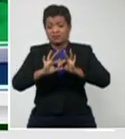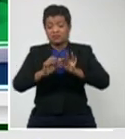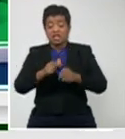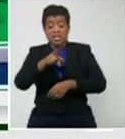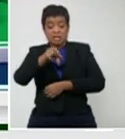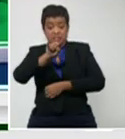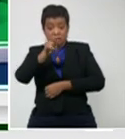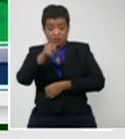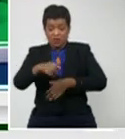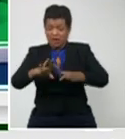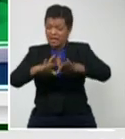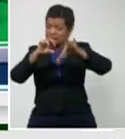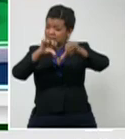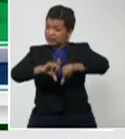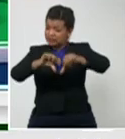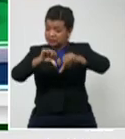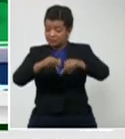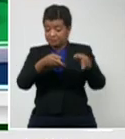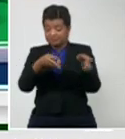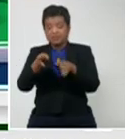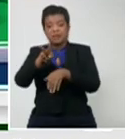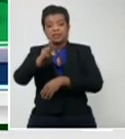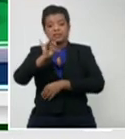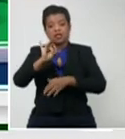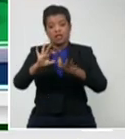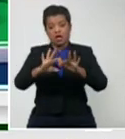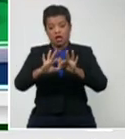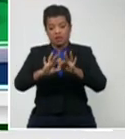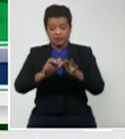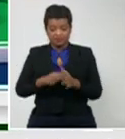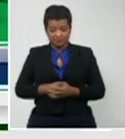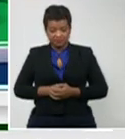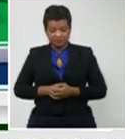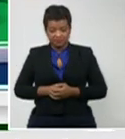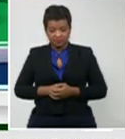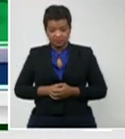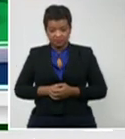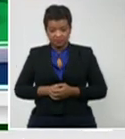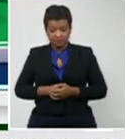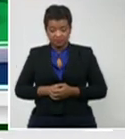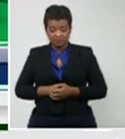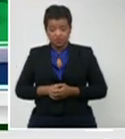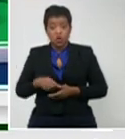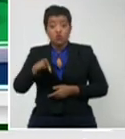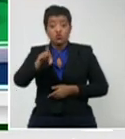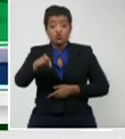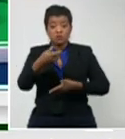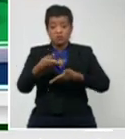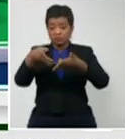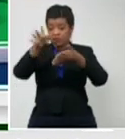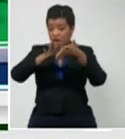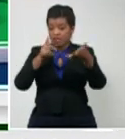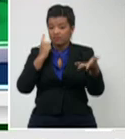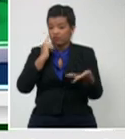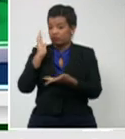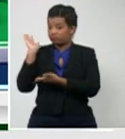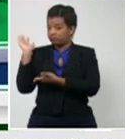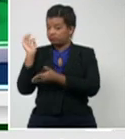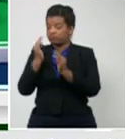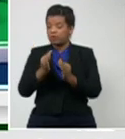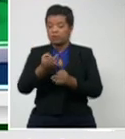y 27 graves. Y por último, el gráfico que nos permite hablar de